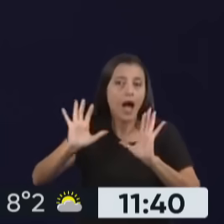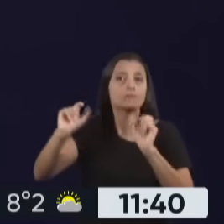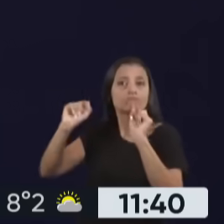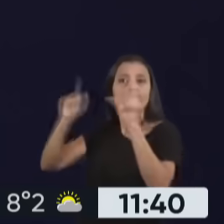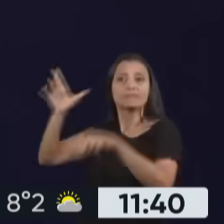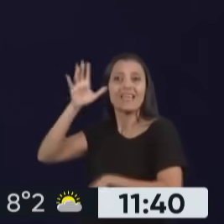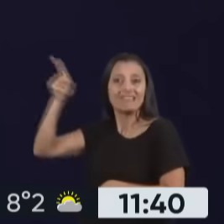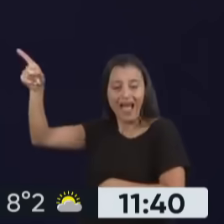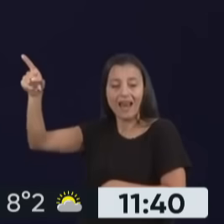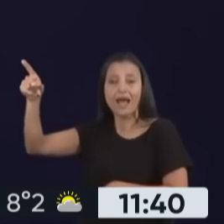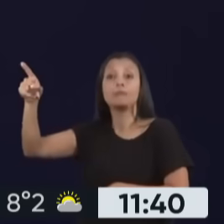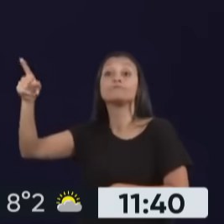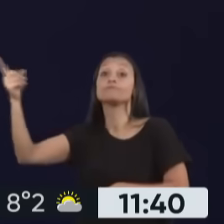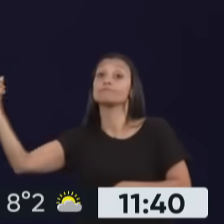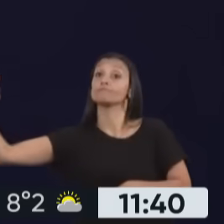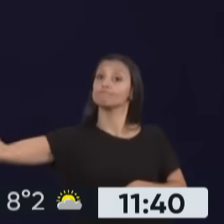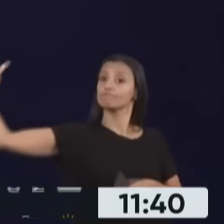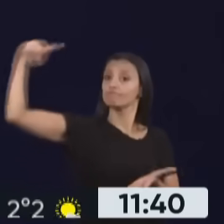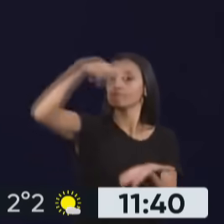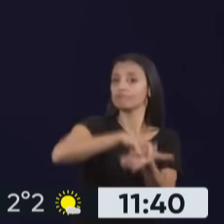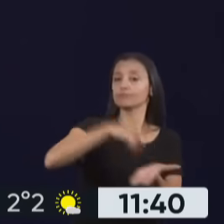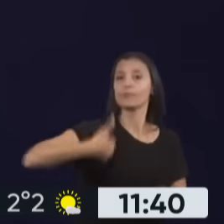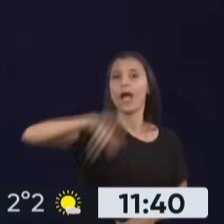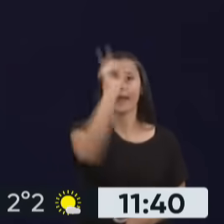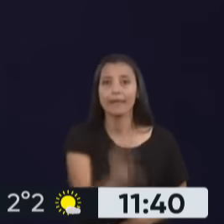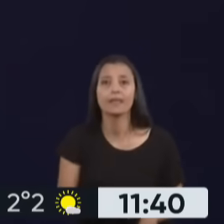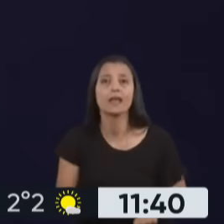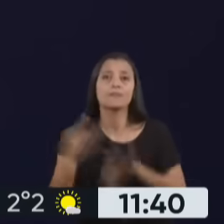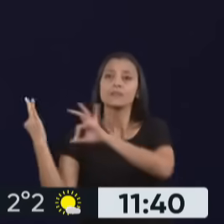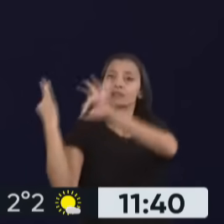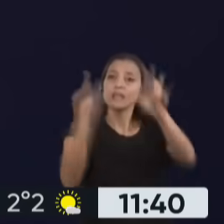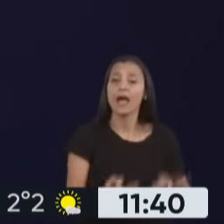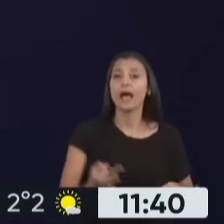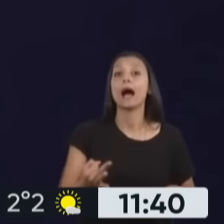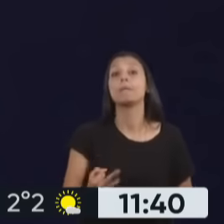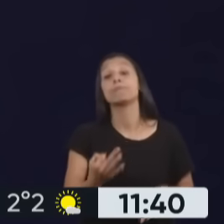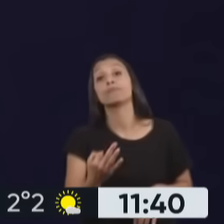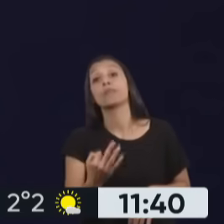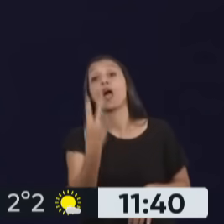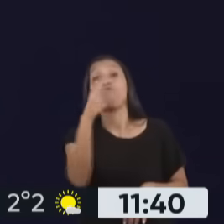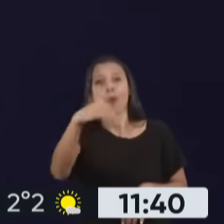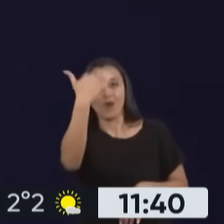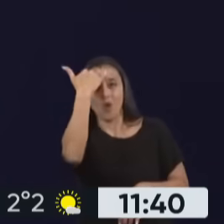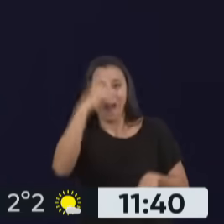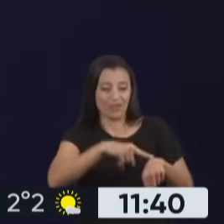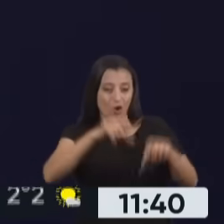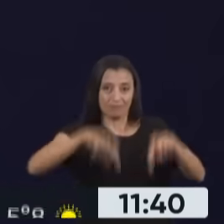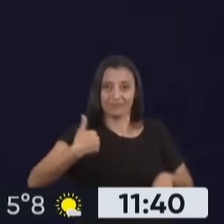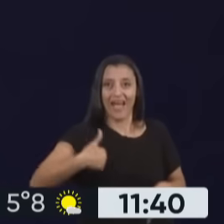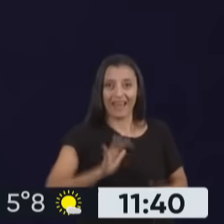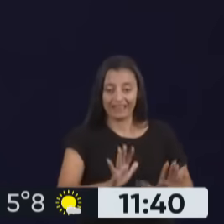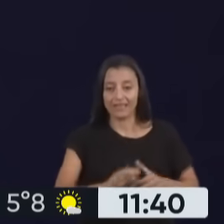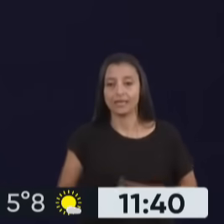de Italia, y regresarán a la Argentina a las 13:35, hora, ahí sí, hora local también,